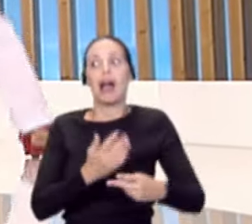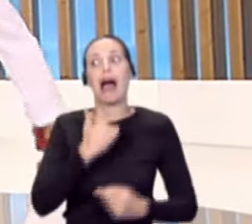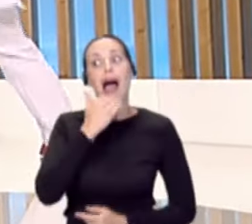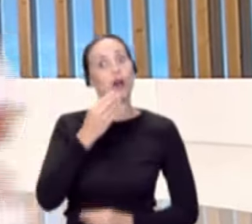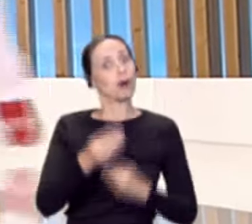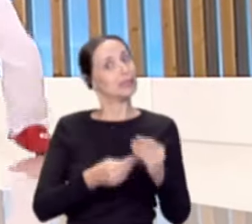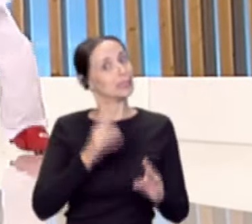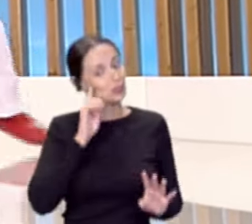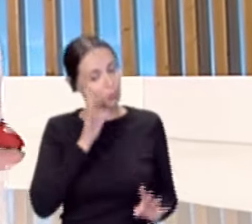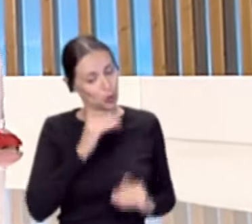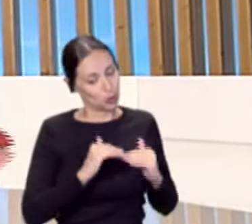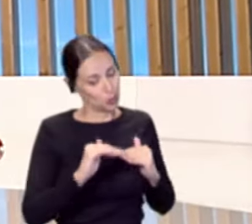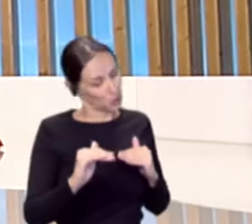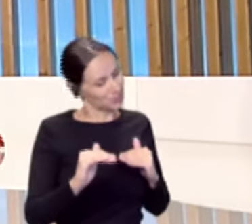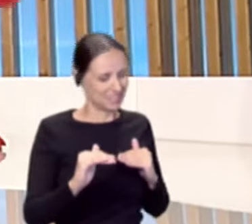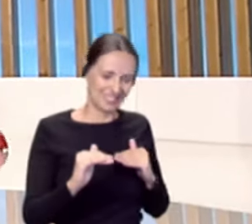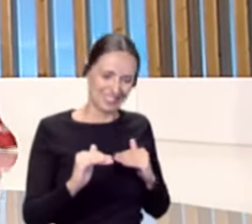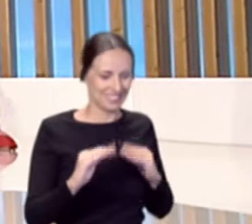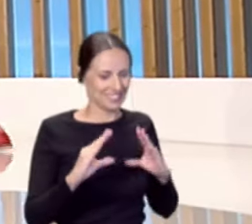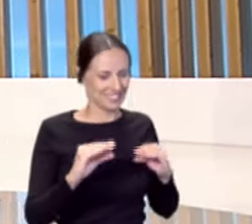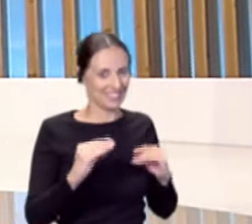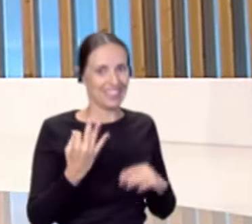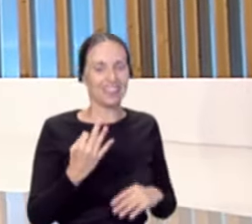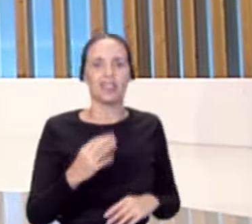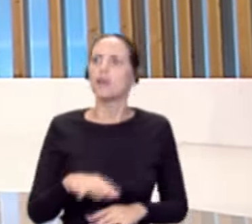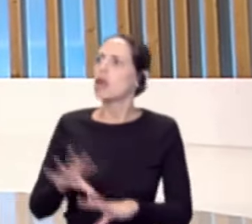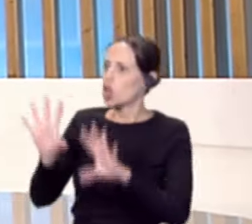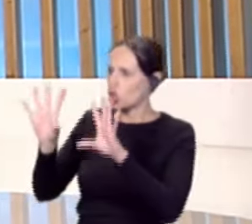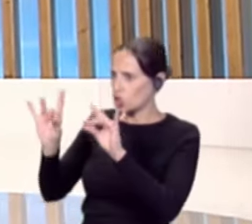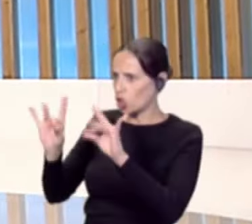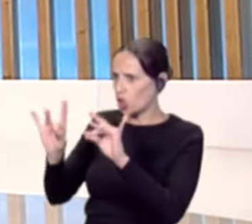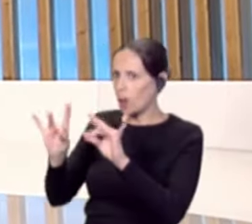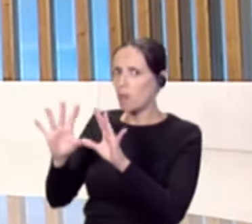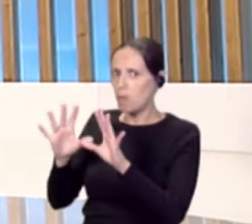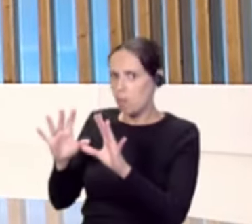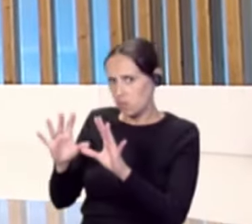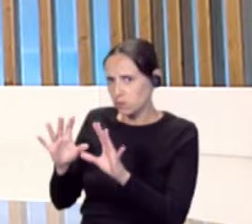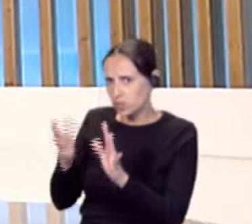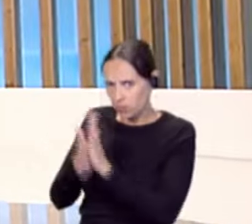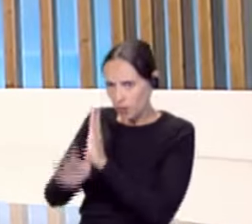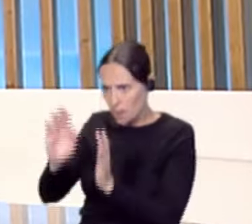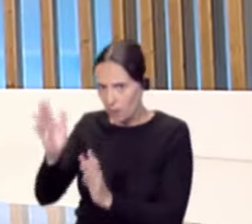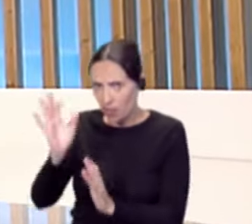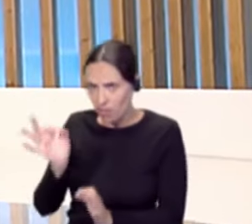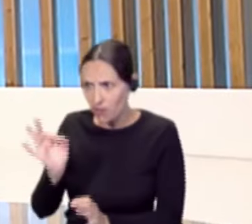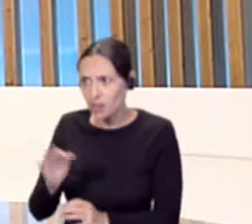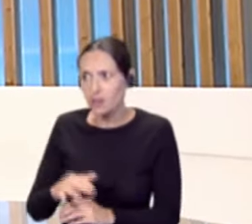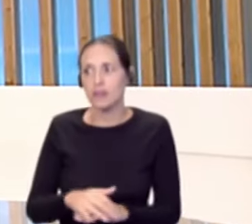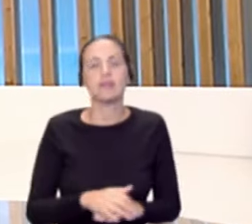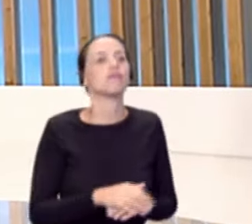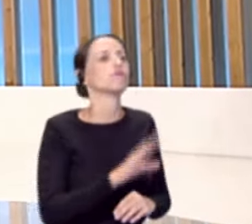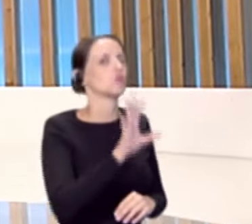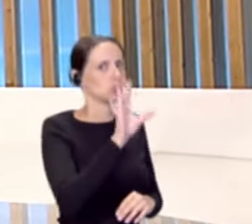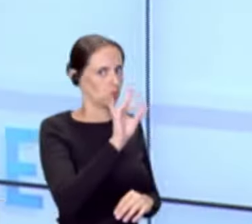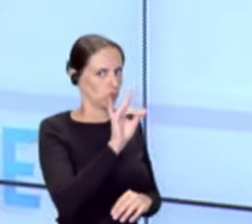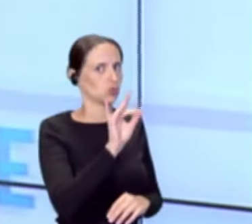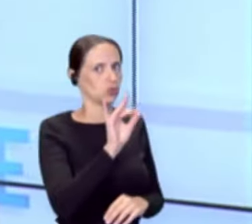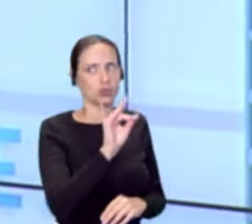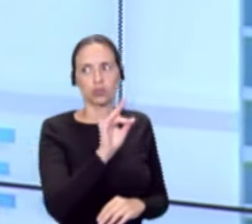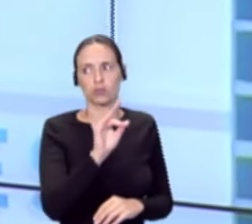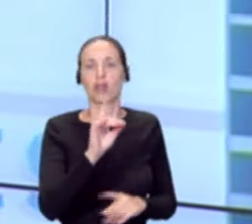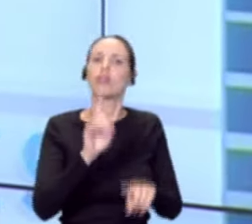suelo tienen que seguir. La verdad, se toca o también se dan, ¿de verdad? Sí, sí, hay una parte que va